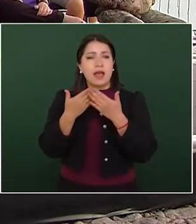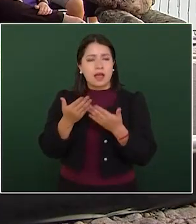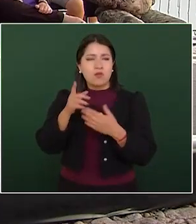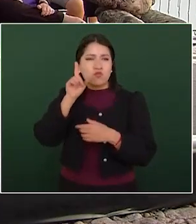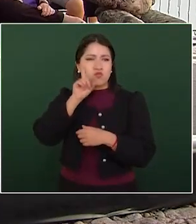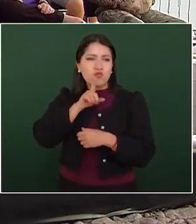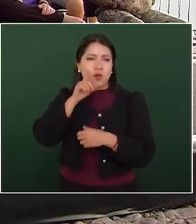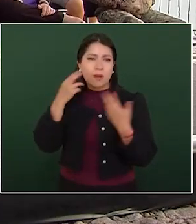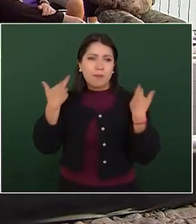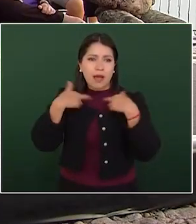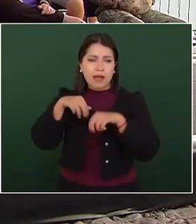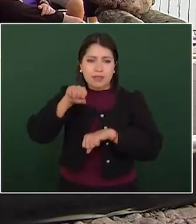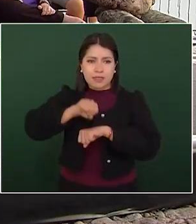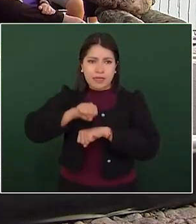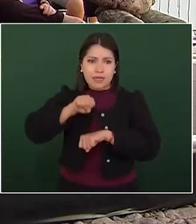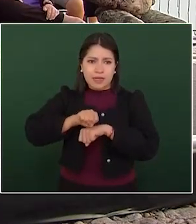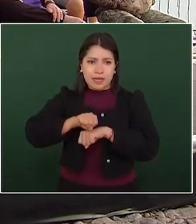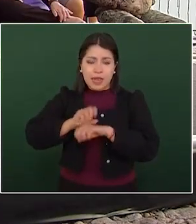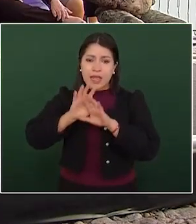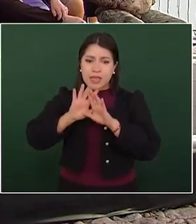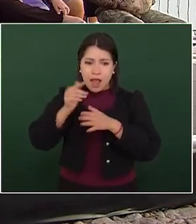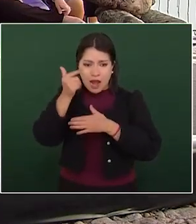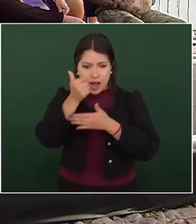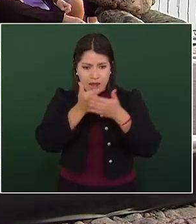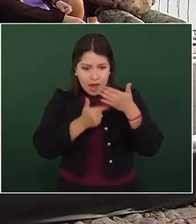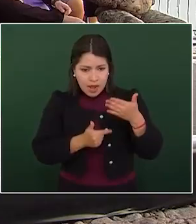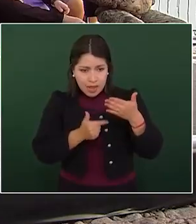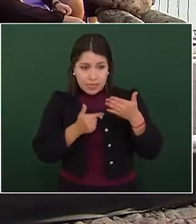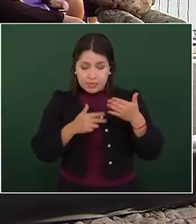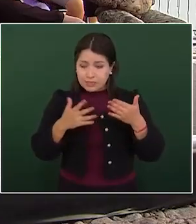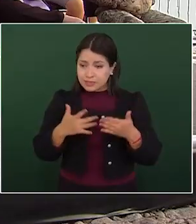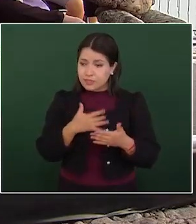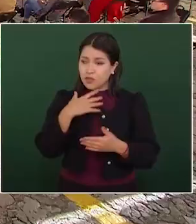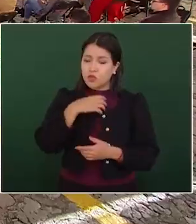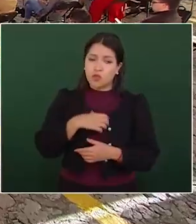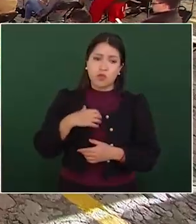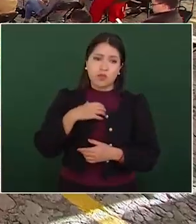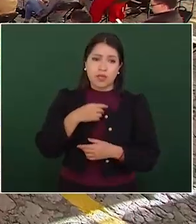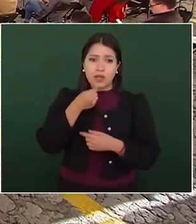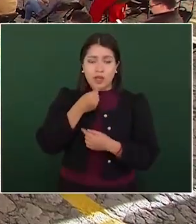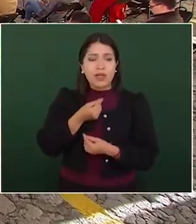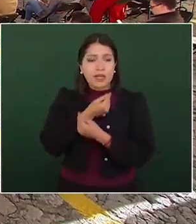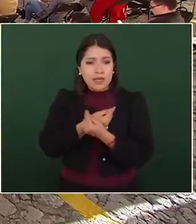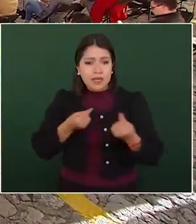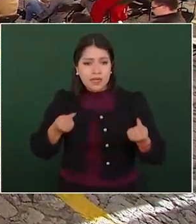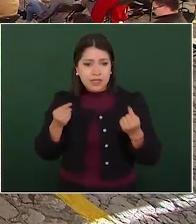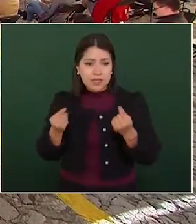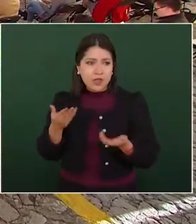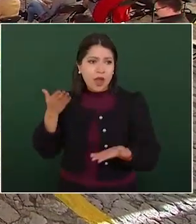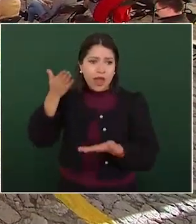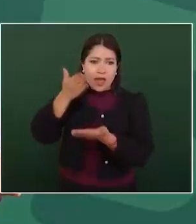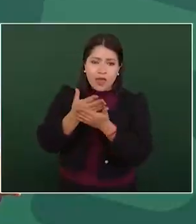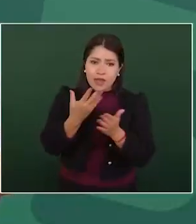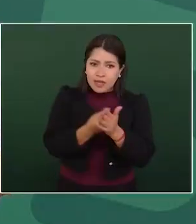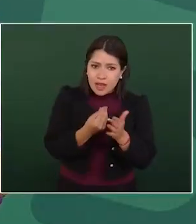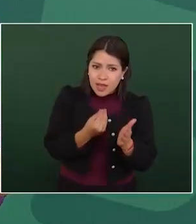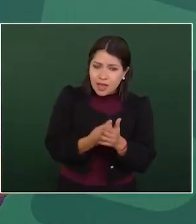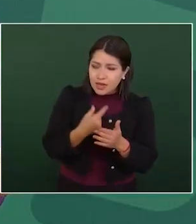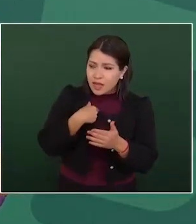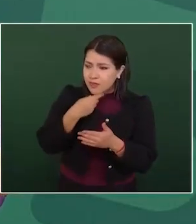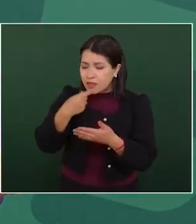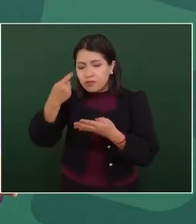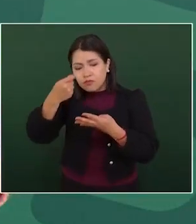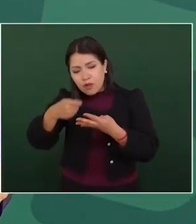que ya tiene pizarrón y va pasando lista y se alegra que las niñas no han dejado de ir al salón. Susana, presente.